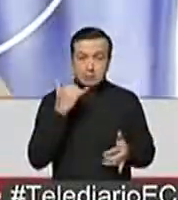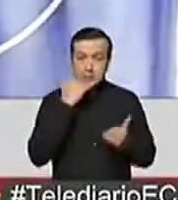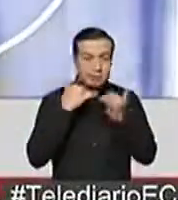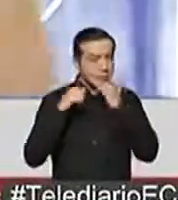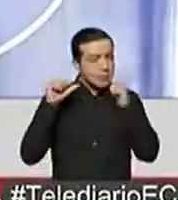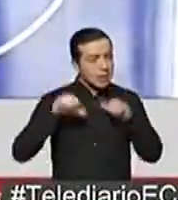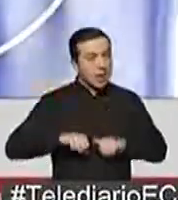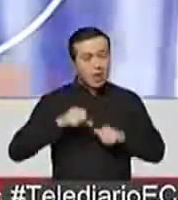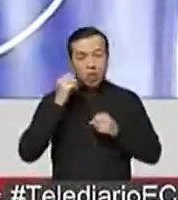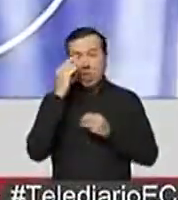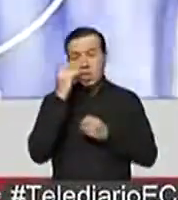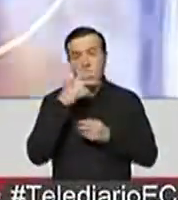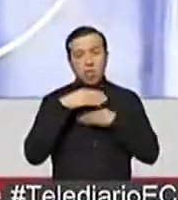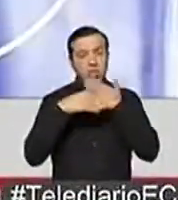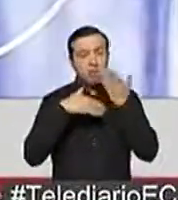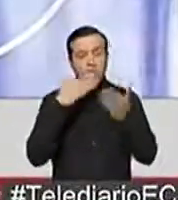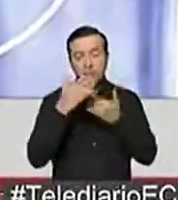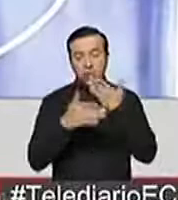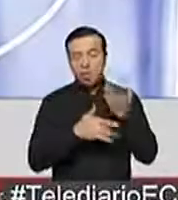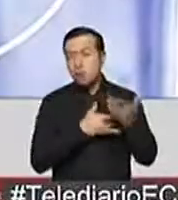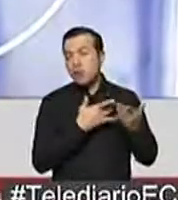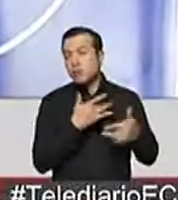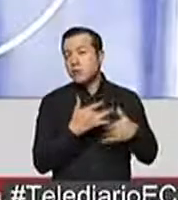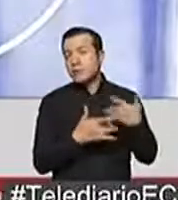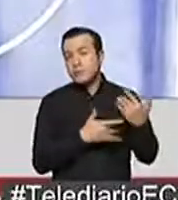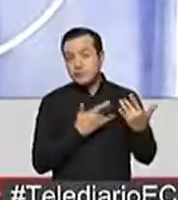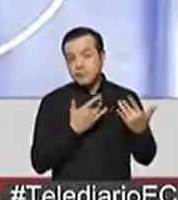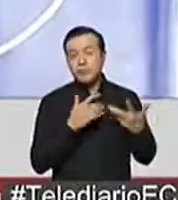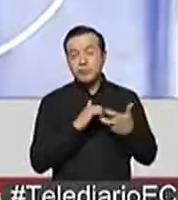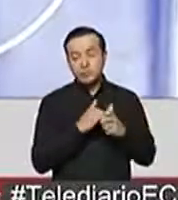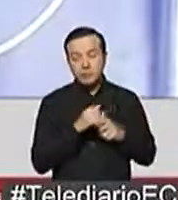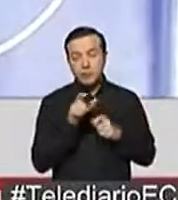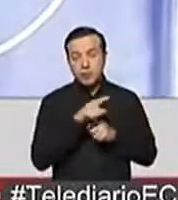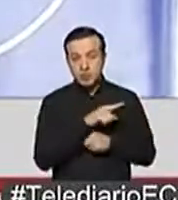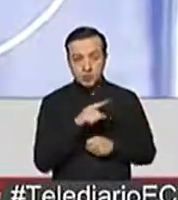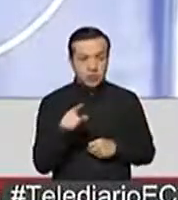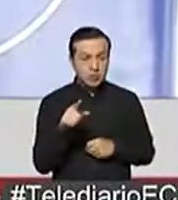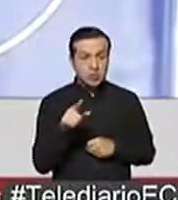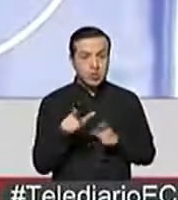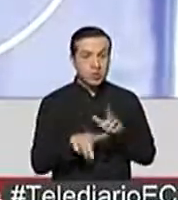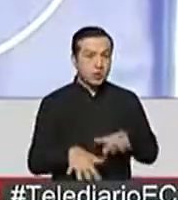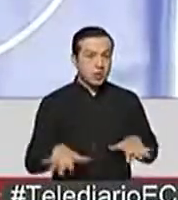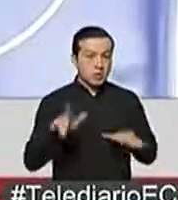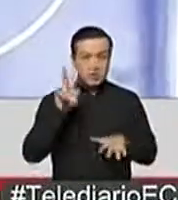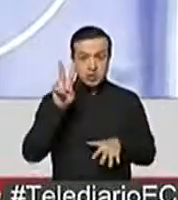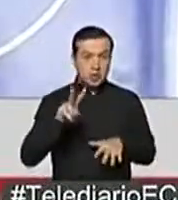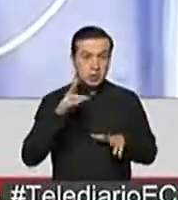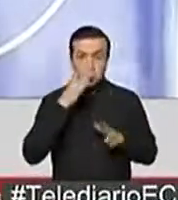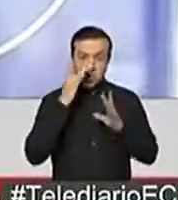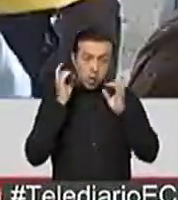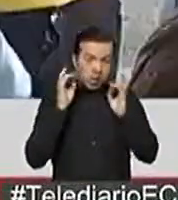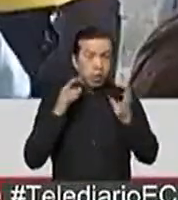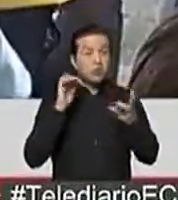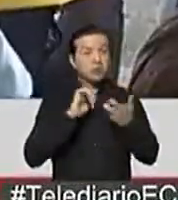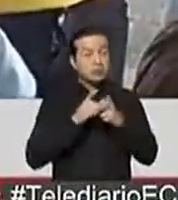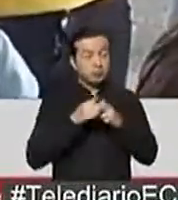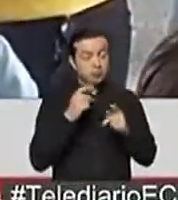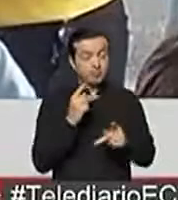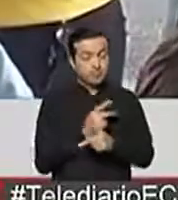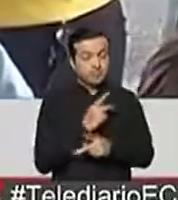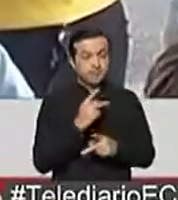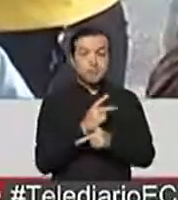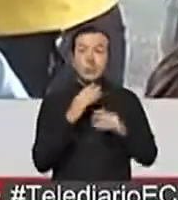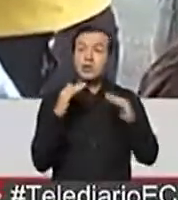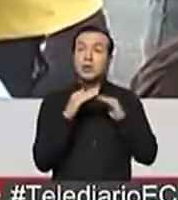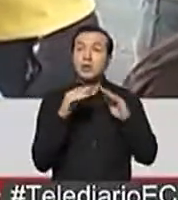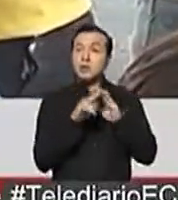que, digamos, haya un sentimiento adverso a la presencia de población venezolana en el Ecuador. La Casa Hogar Un